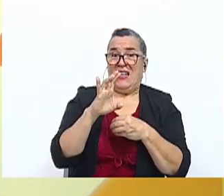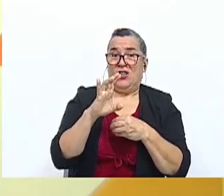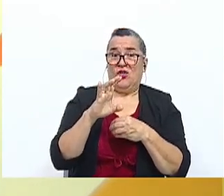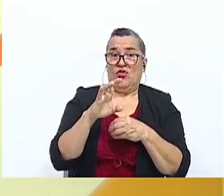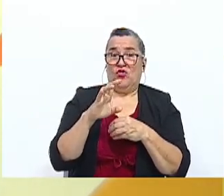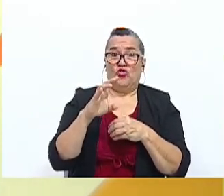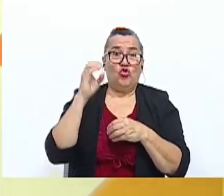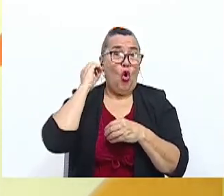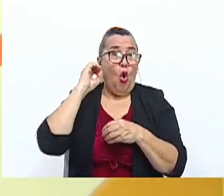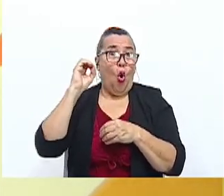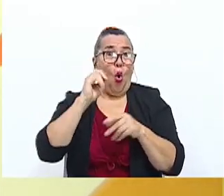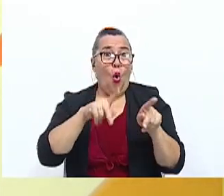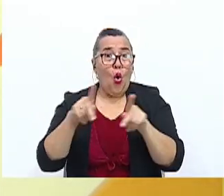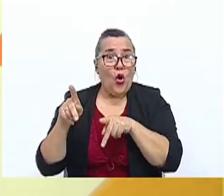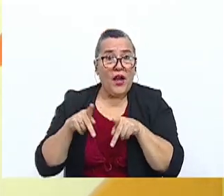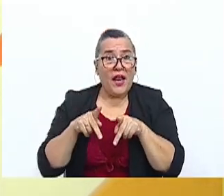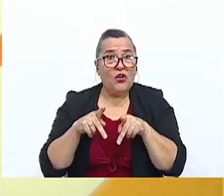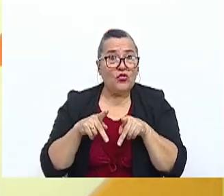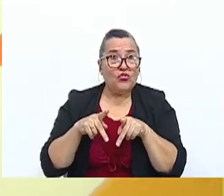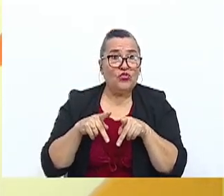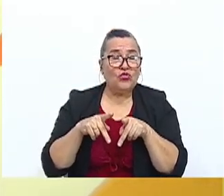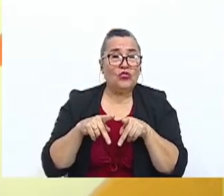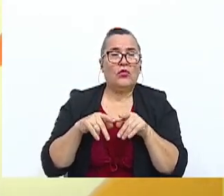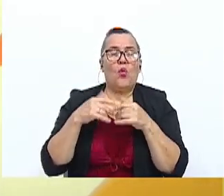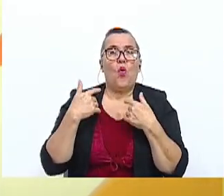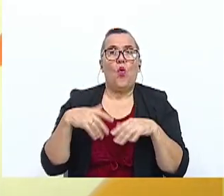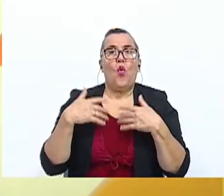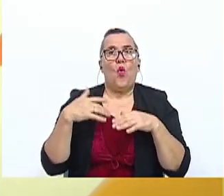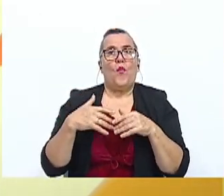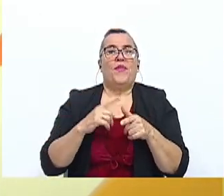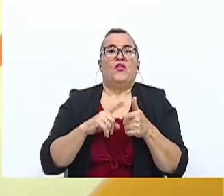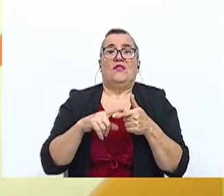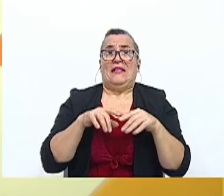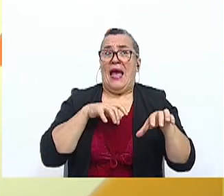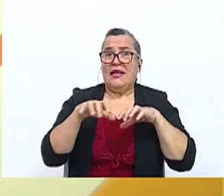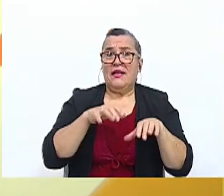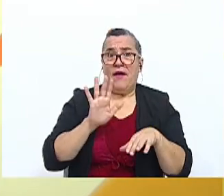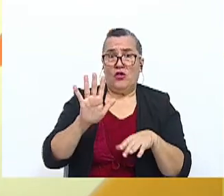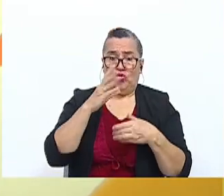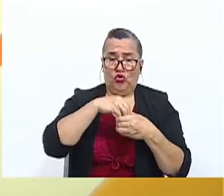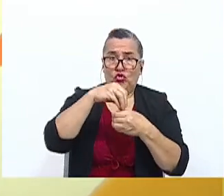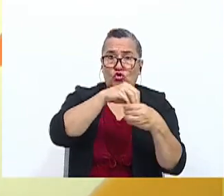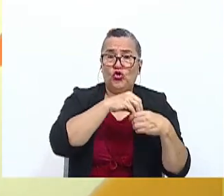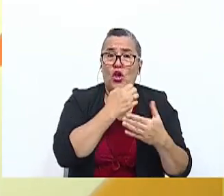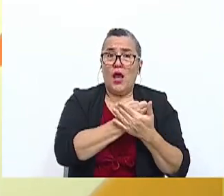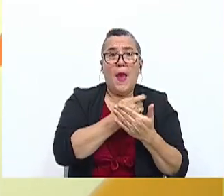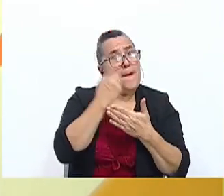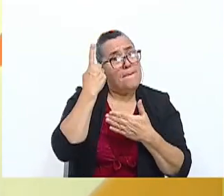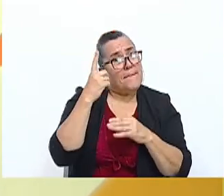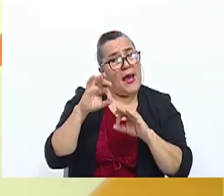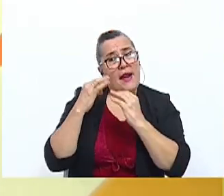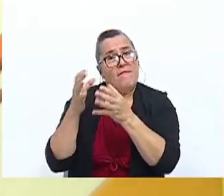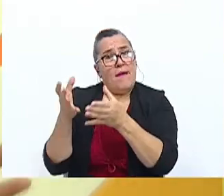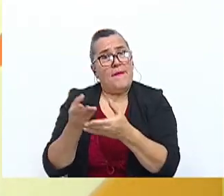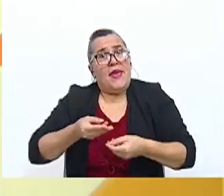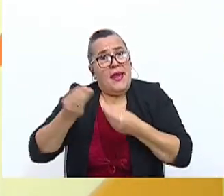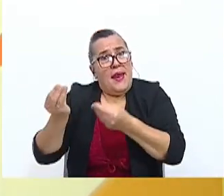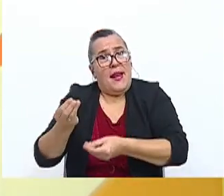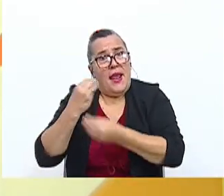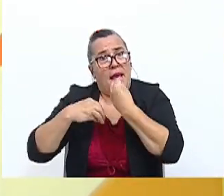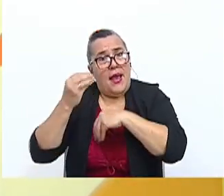o coligalleros. Y de esa actividad depende sus ingresos económicos para la familia y hasta para